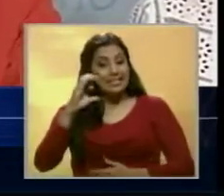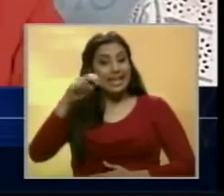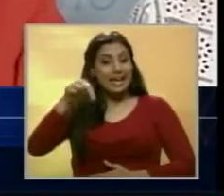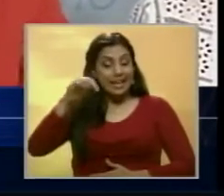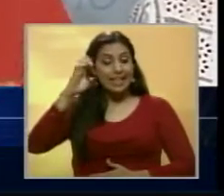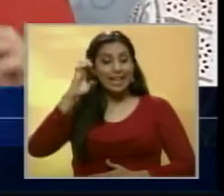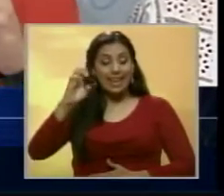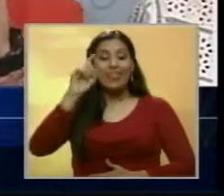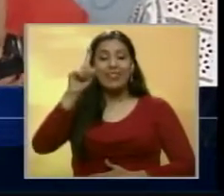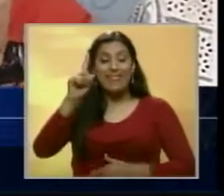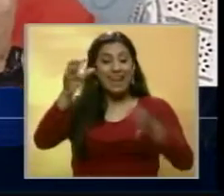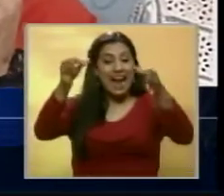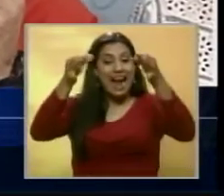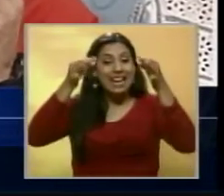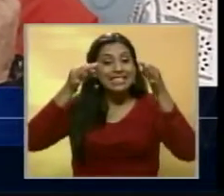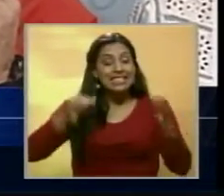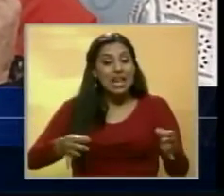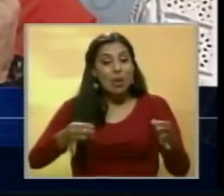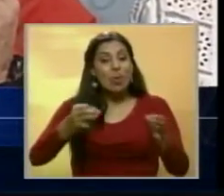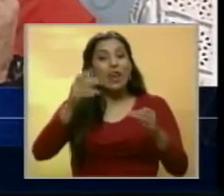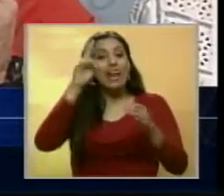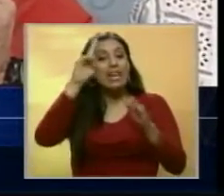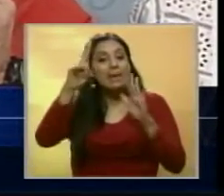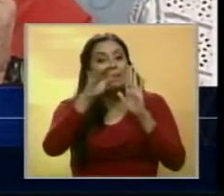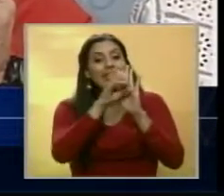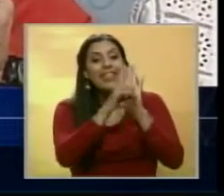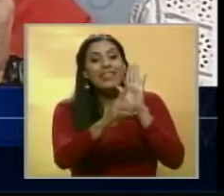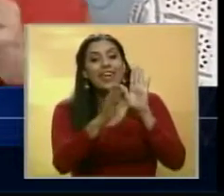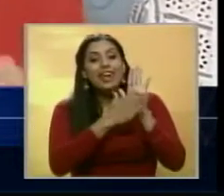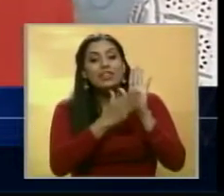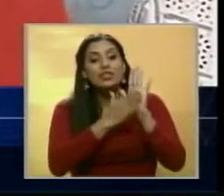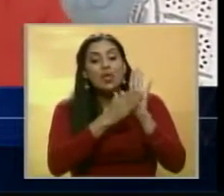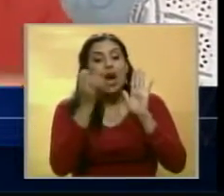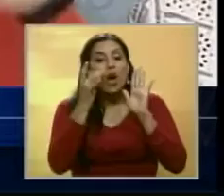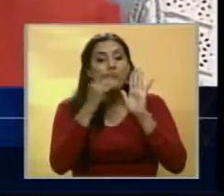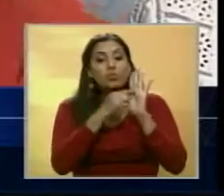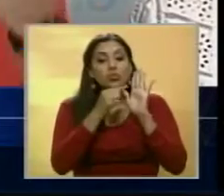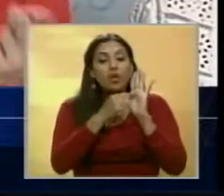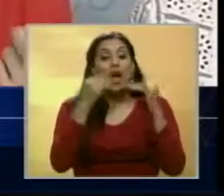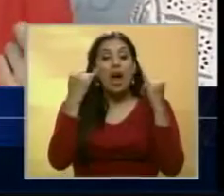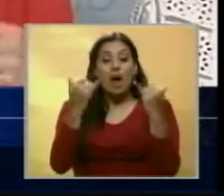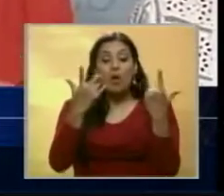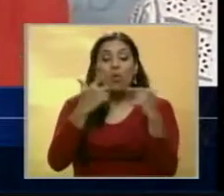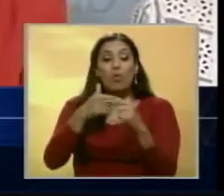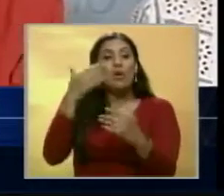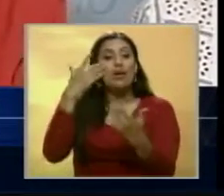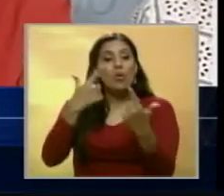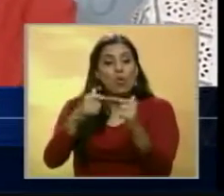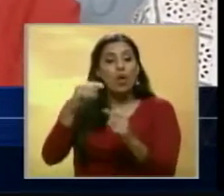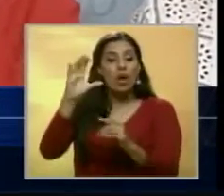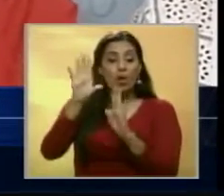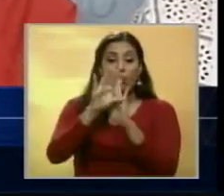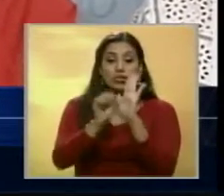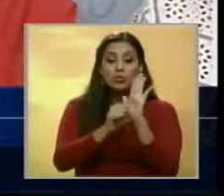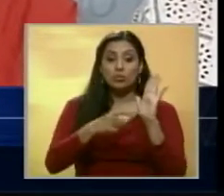Nacional Electoral tiene que garantizar el ejercicio de nuestros derechos, tiene que darle viabilidad a lo que está establecido en la